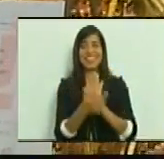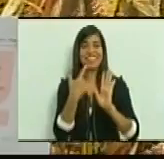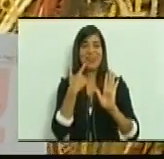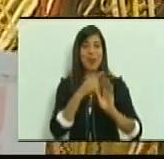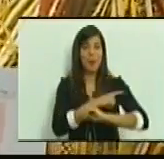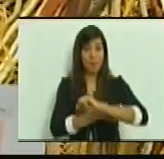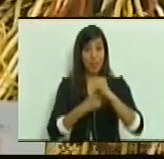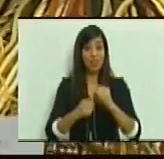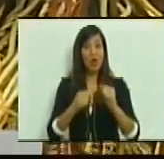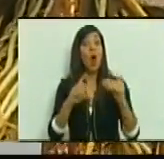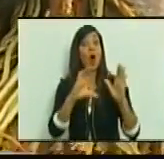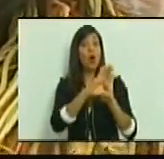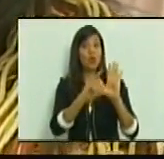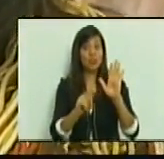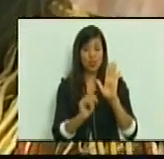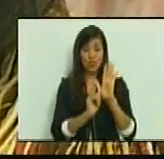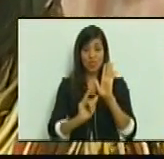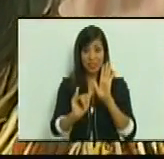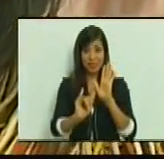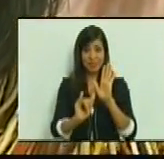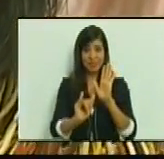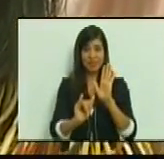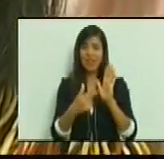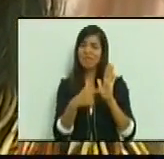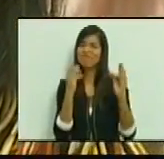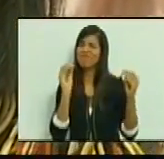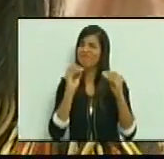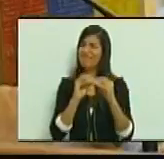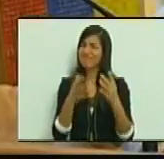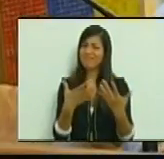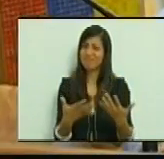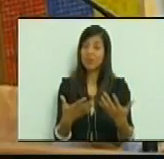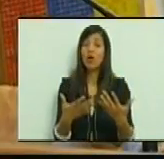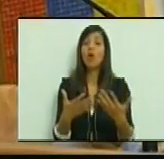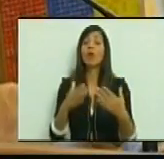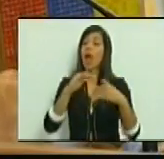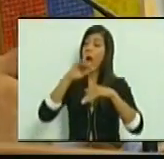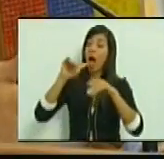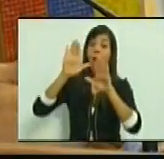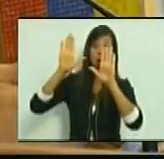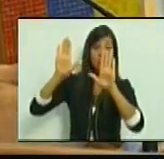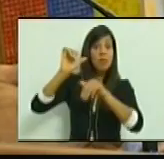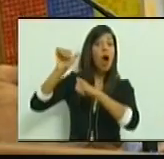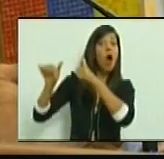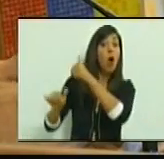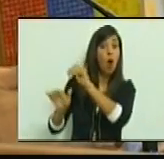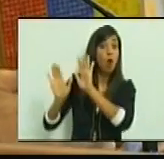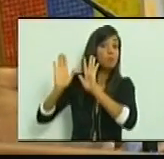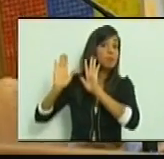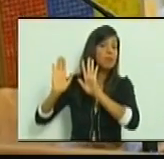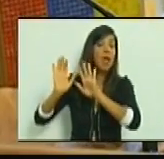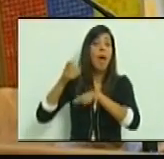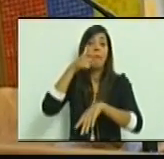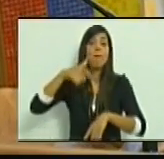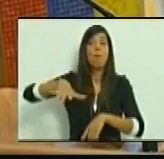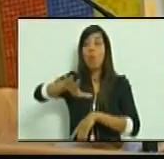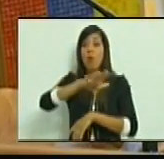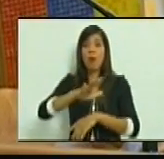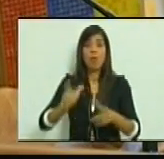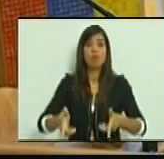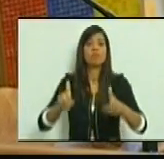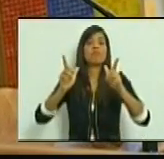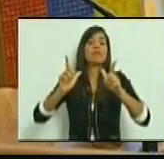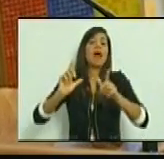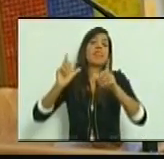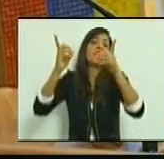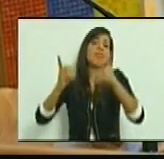poder constituyente que estipulan la subordinación a su mandato de origen popular y soberano,